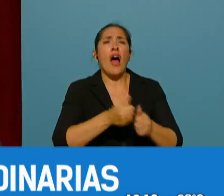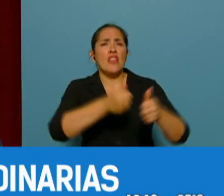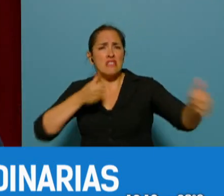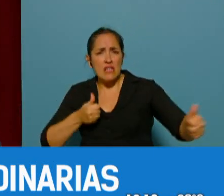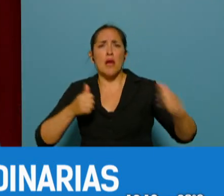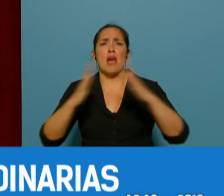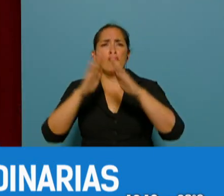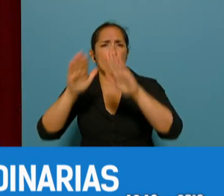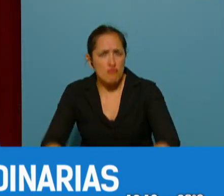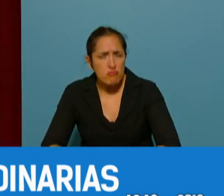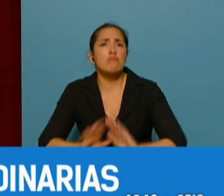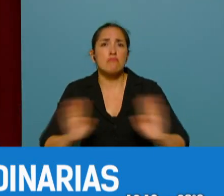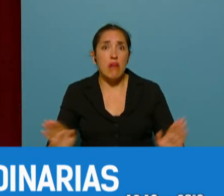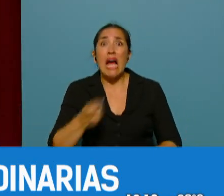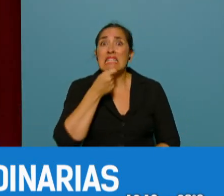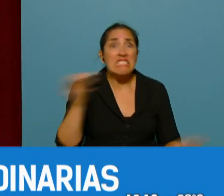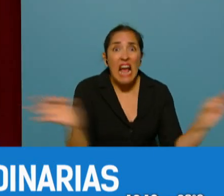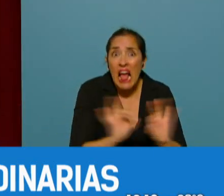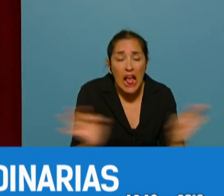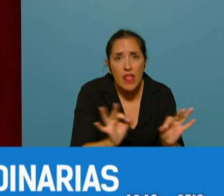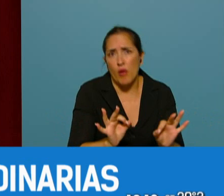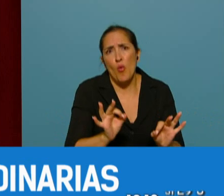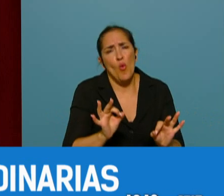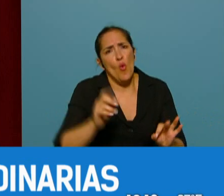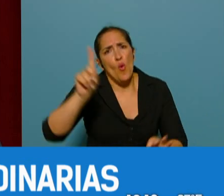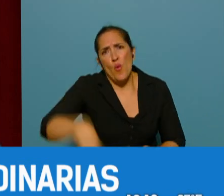distanciamiento, hubiera habido mayor